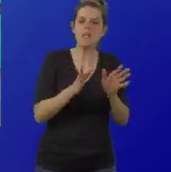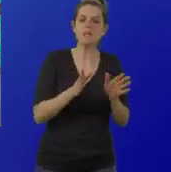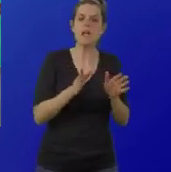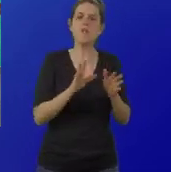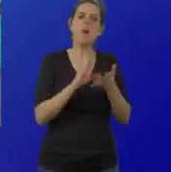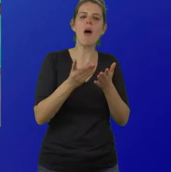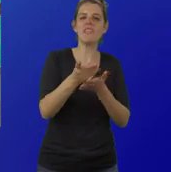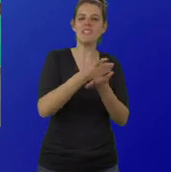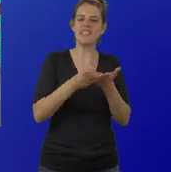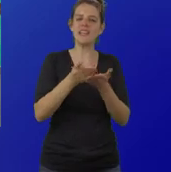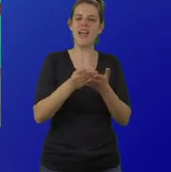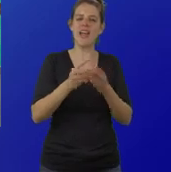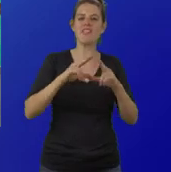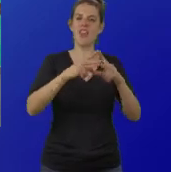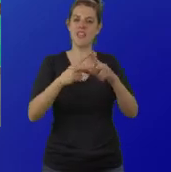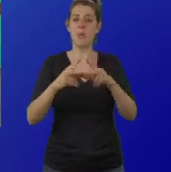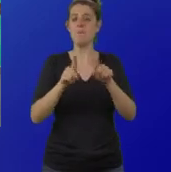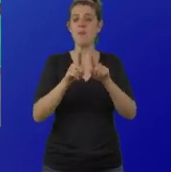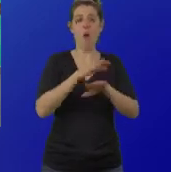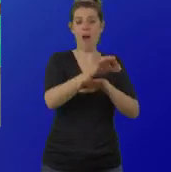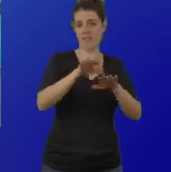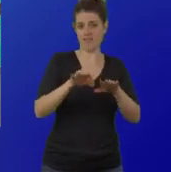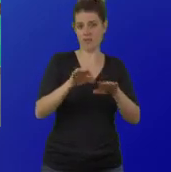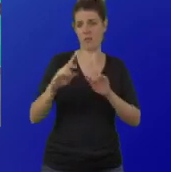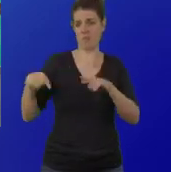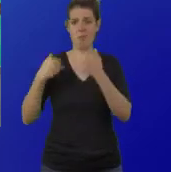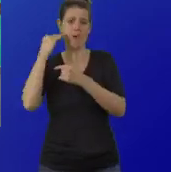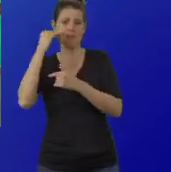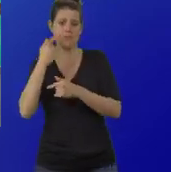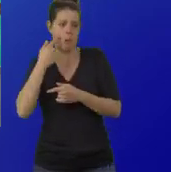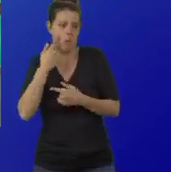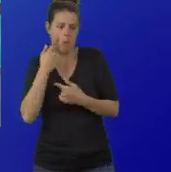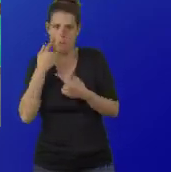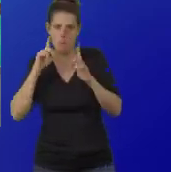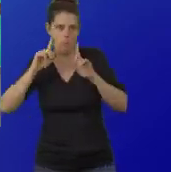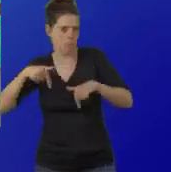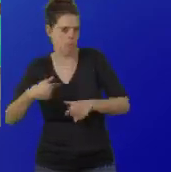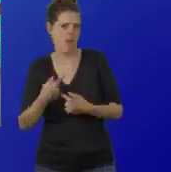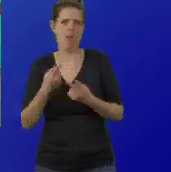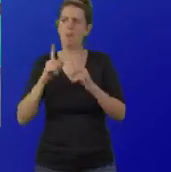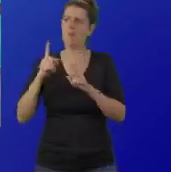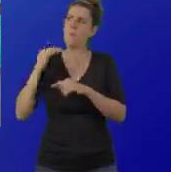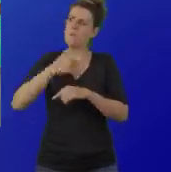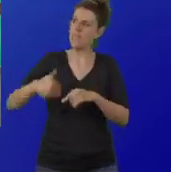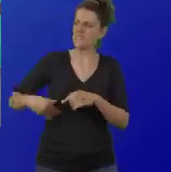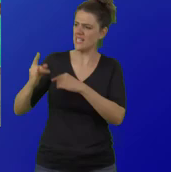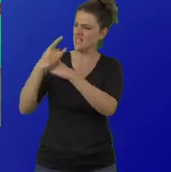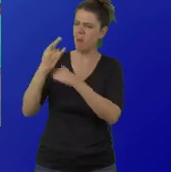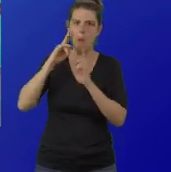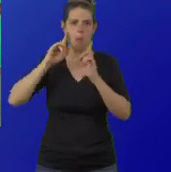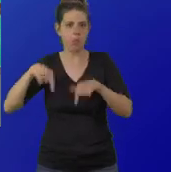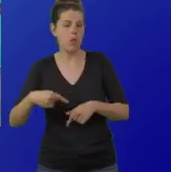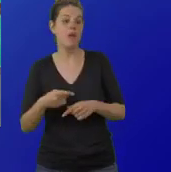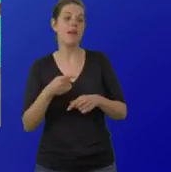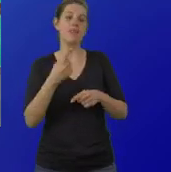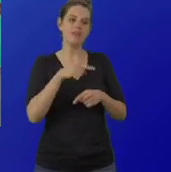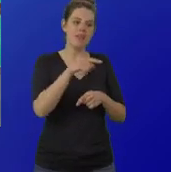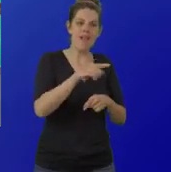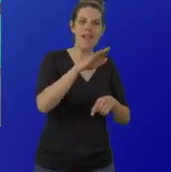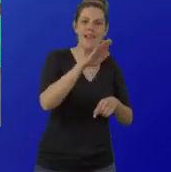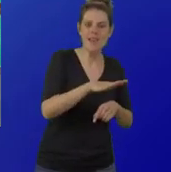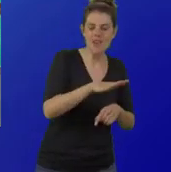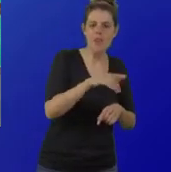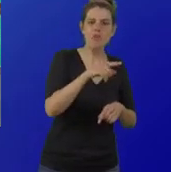tal cual los hacen los arquitectos, que nosotros los docentes ni idea teníamos, ni las maestras de apoyo Ceibal, ni las dinamizadoras, empieza a